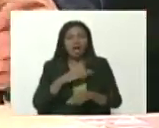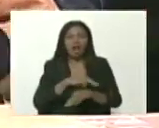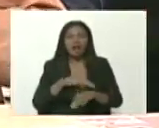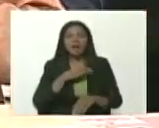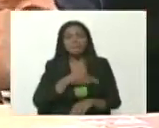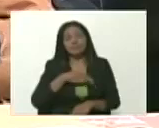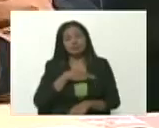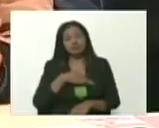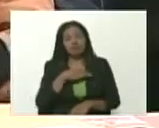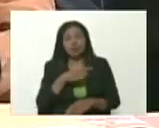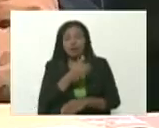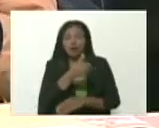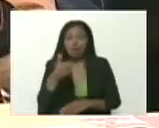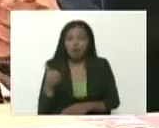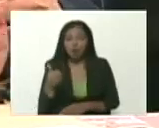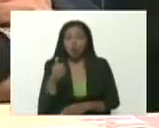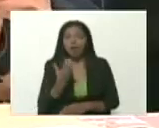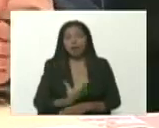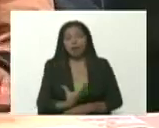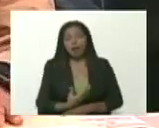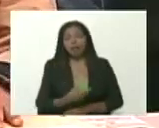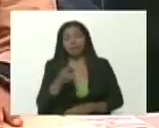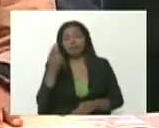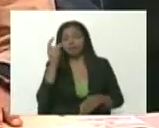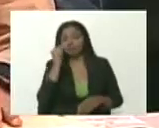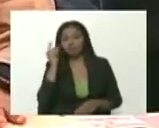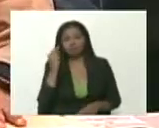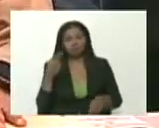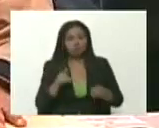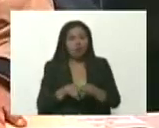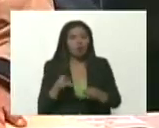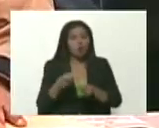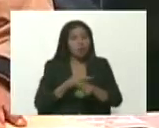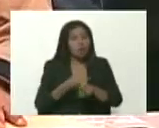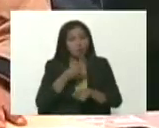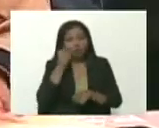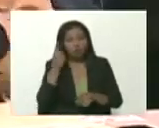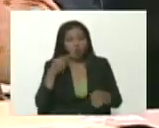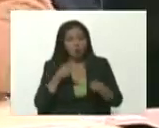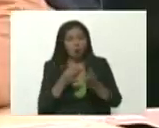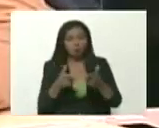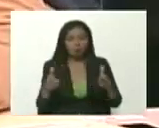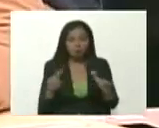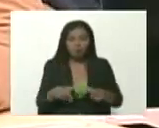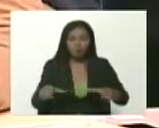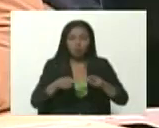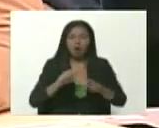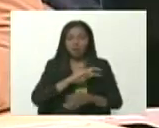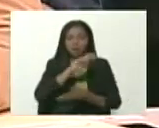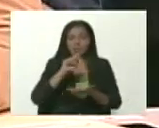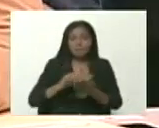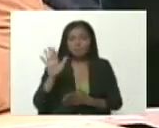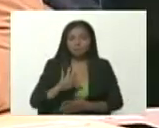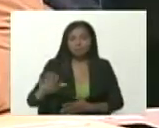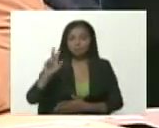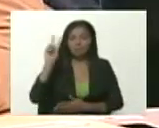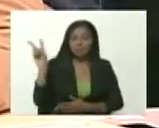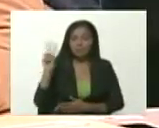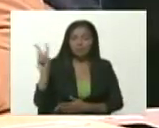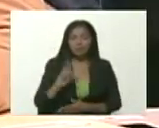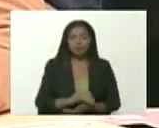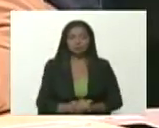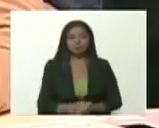y, por supuesto, alcaldes, gobernadores y gobernadoras que tenemos en todo lo largo y ancho de nuestro país. También debemos